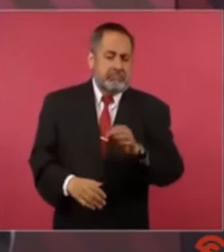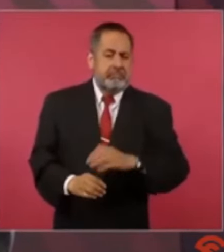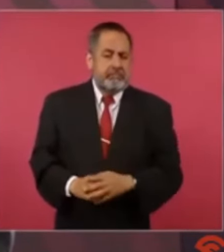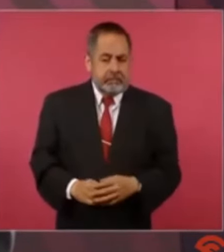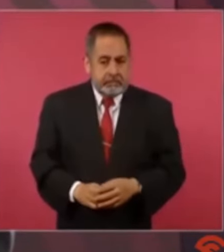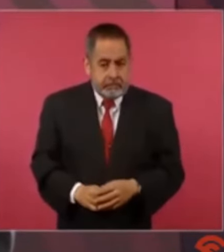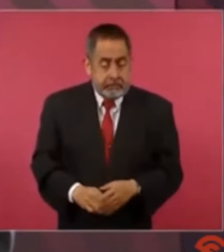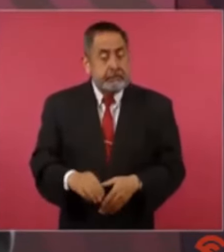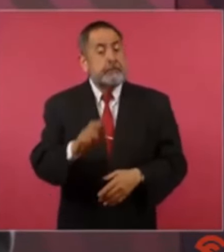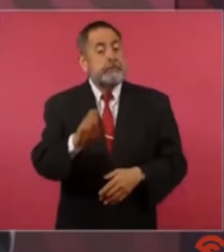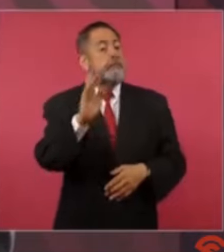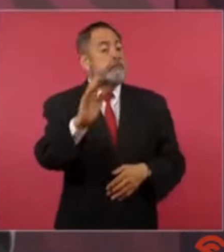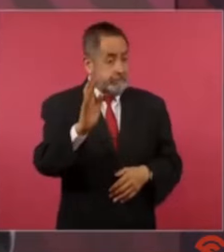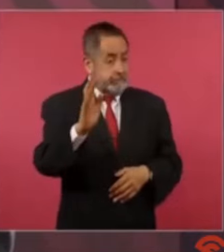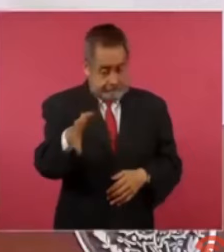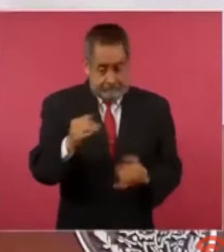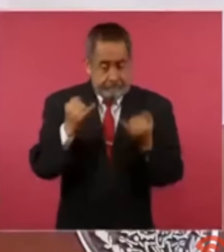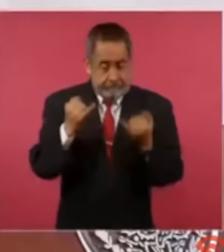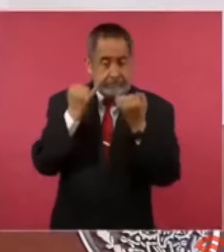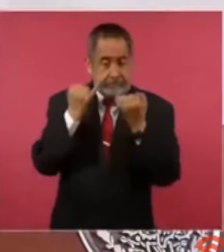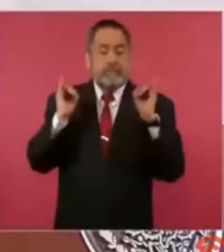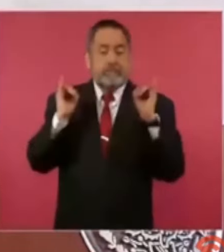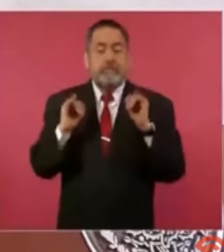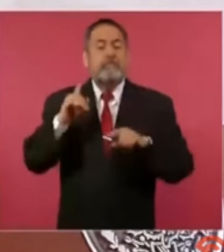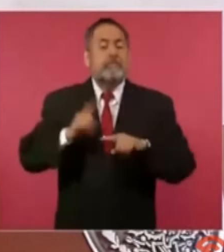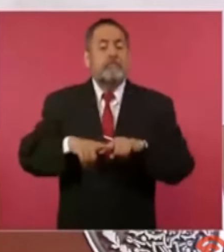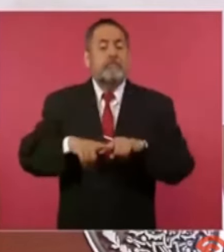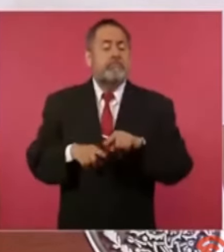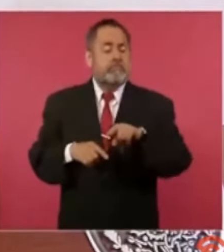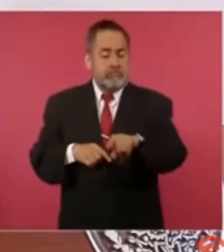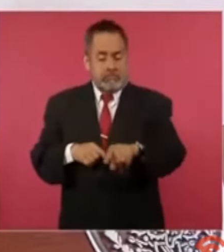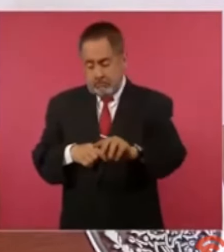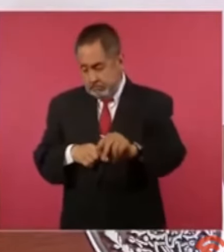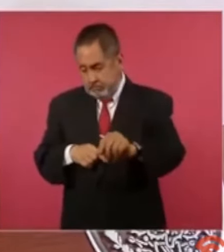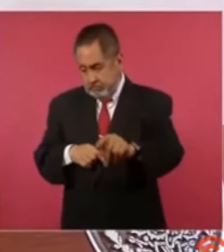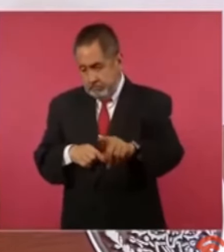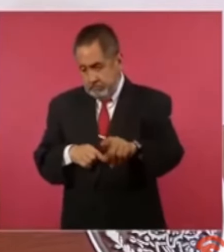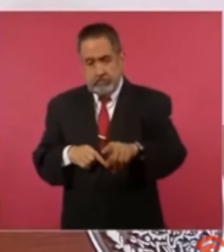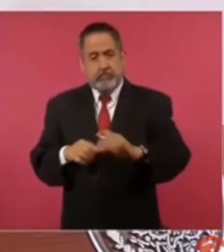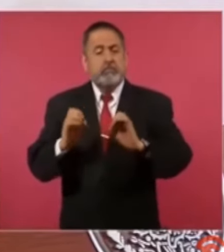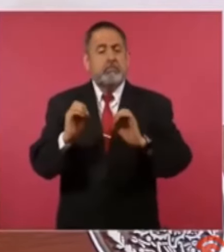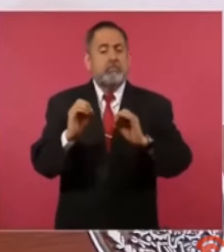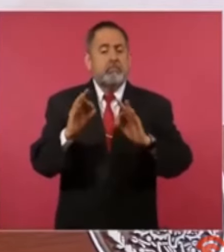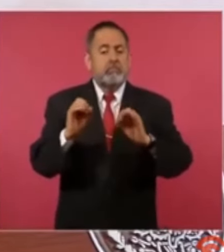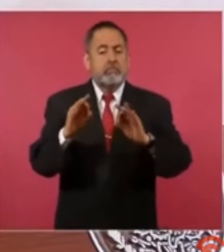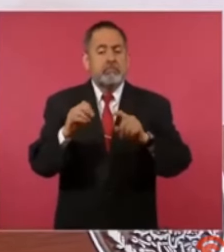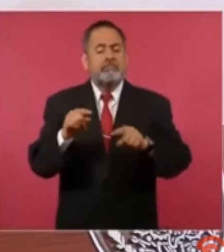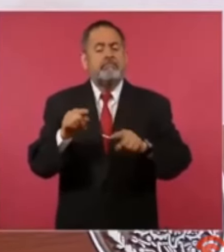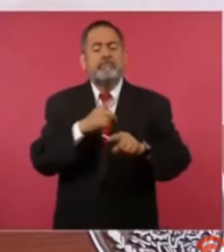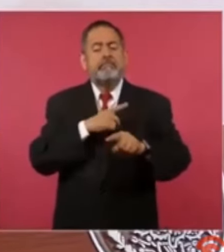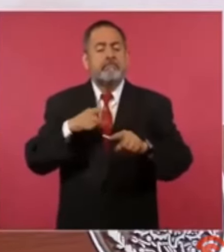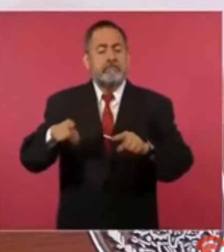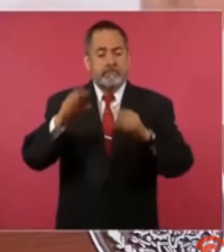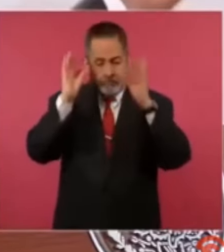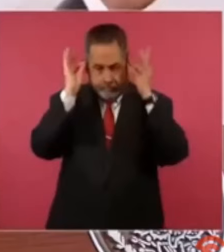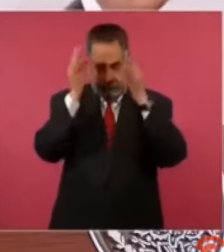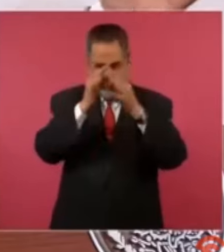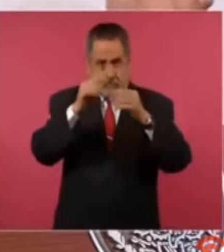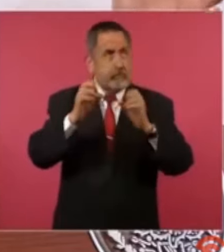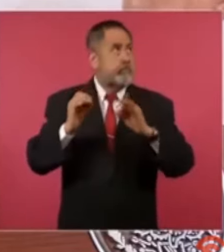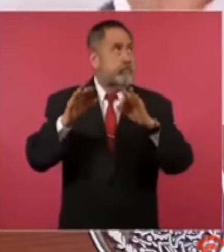Sí vamos a dejar inaugurada la oficina de